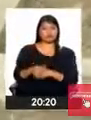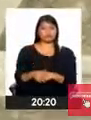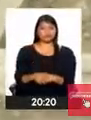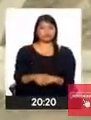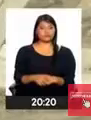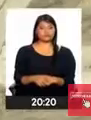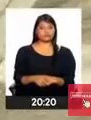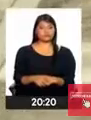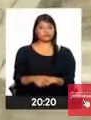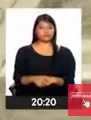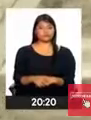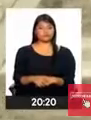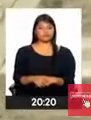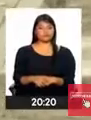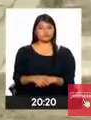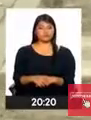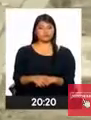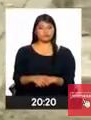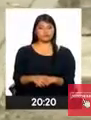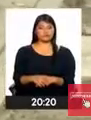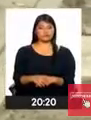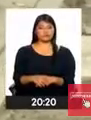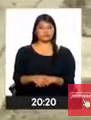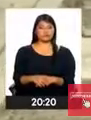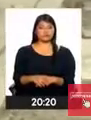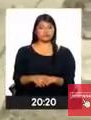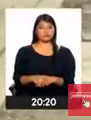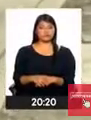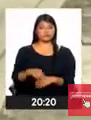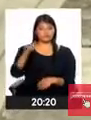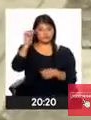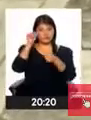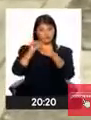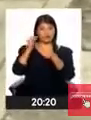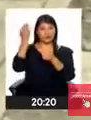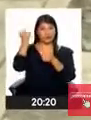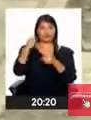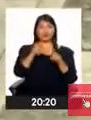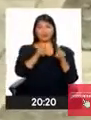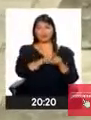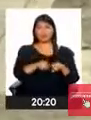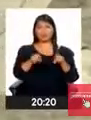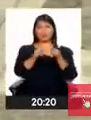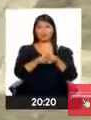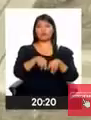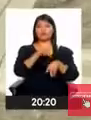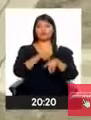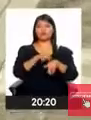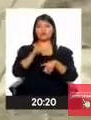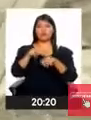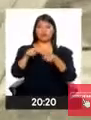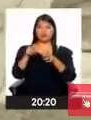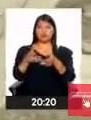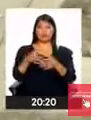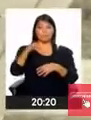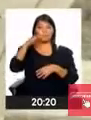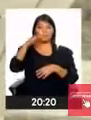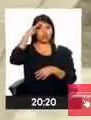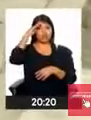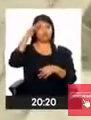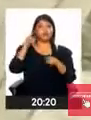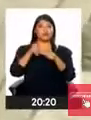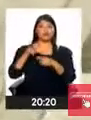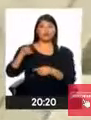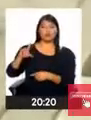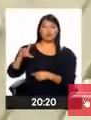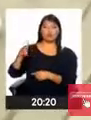acción que nos pues retrotrae a años anteriores, en los cuales era muy común que la policía, agentes